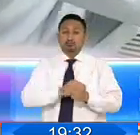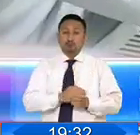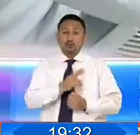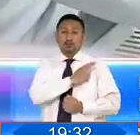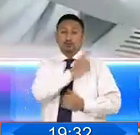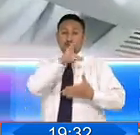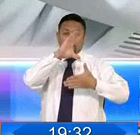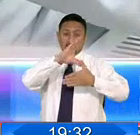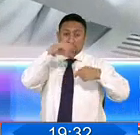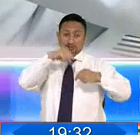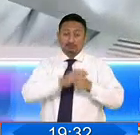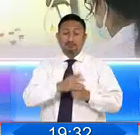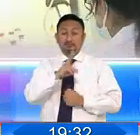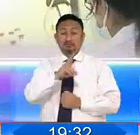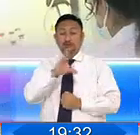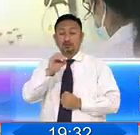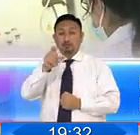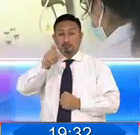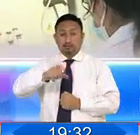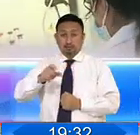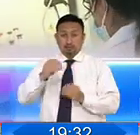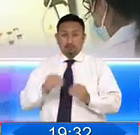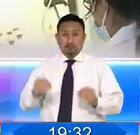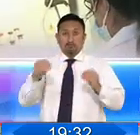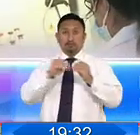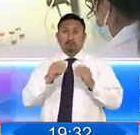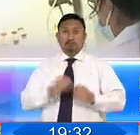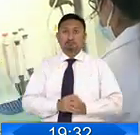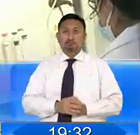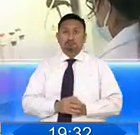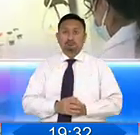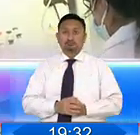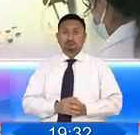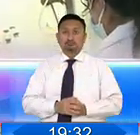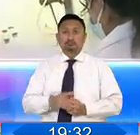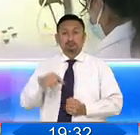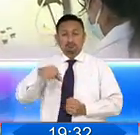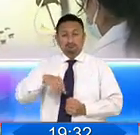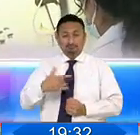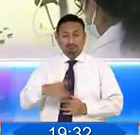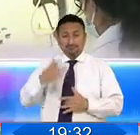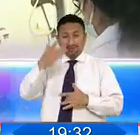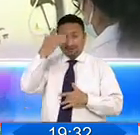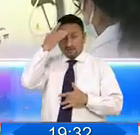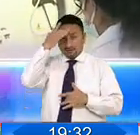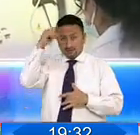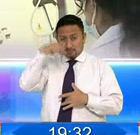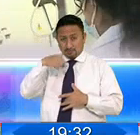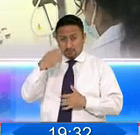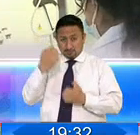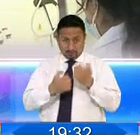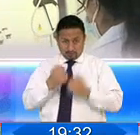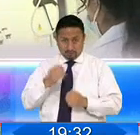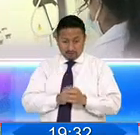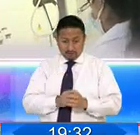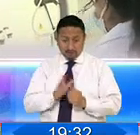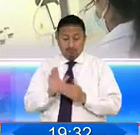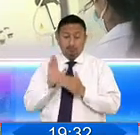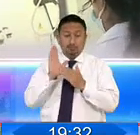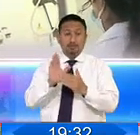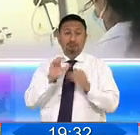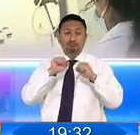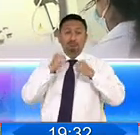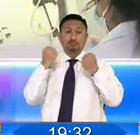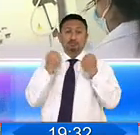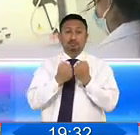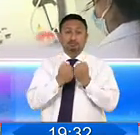a 200 personas más. La pandemia dejó muy bien demostrado que sociedad